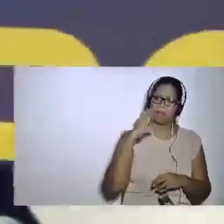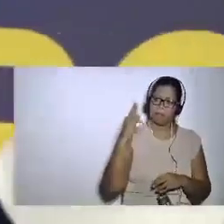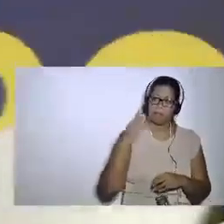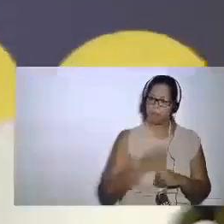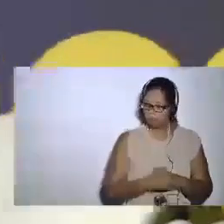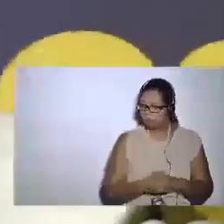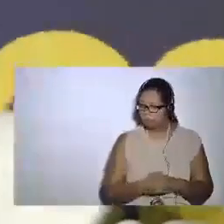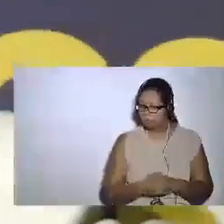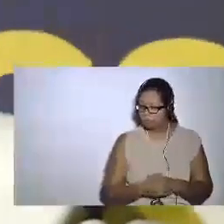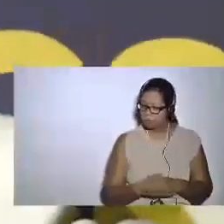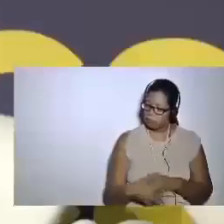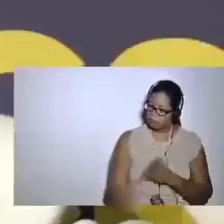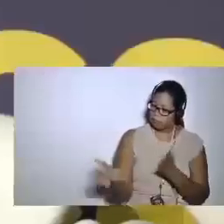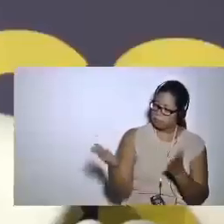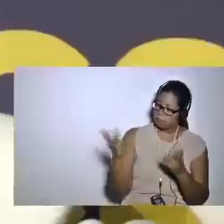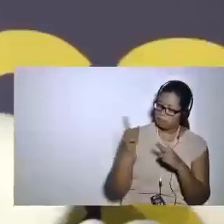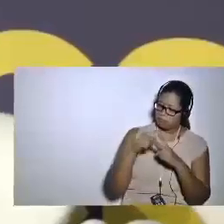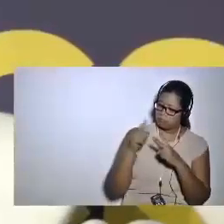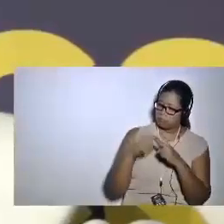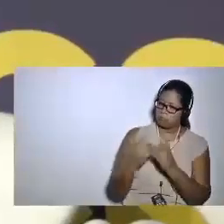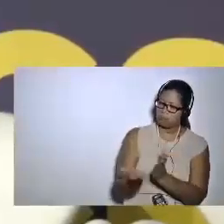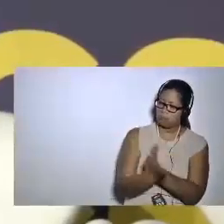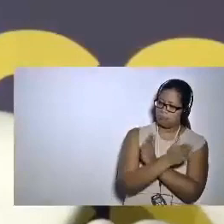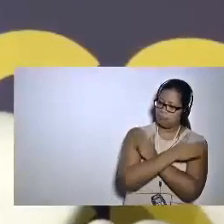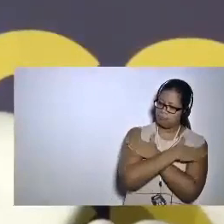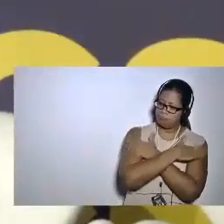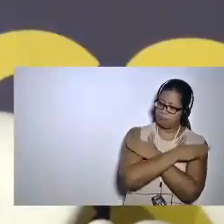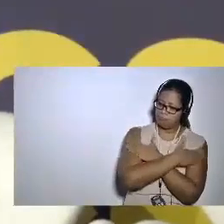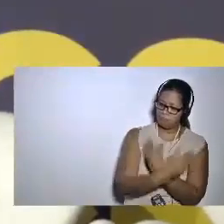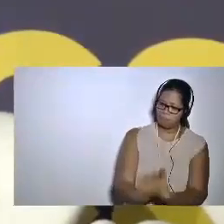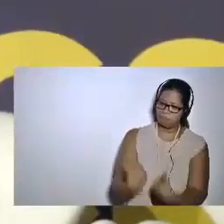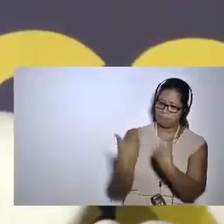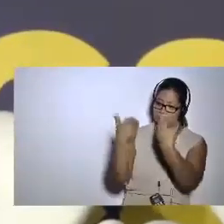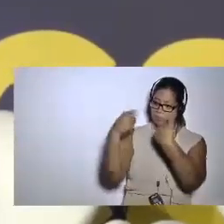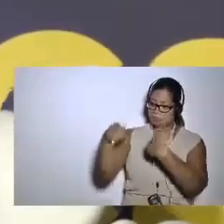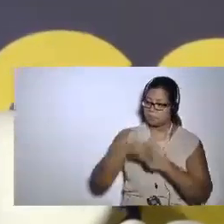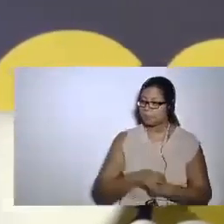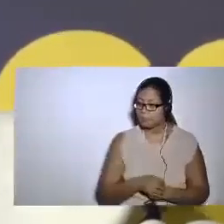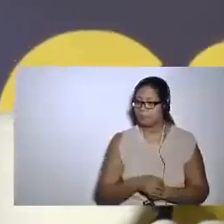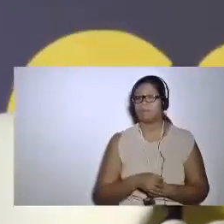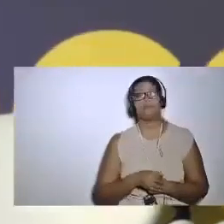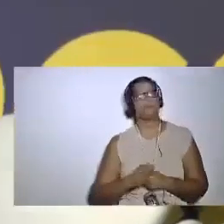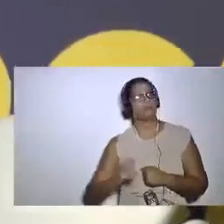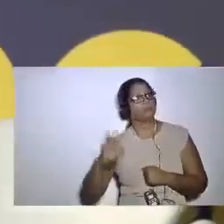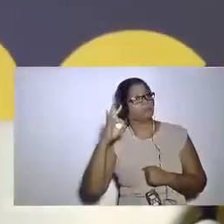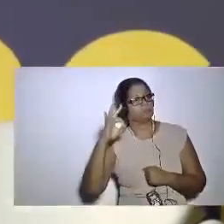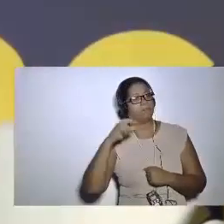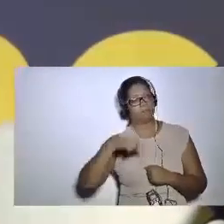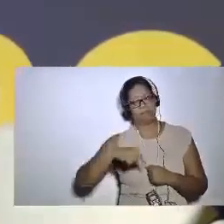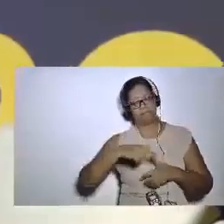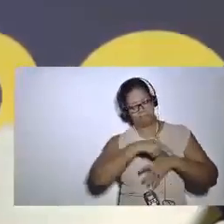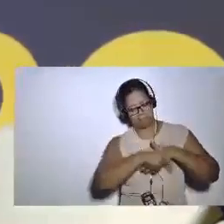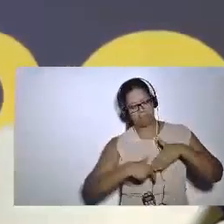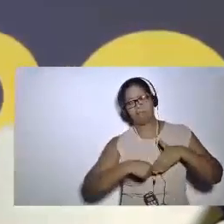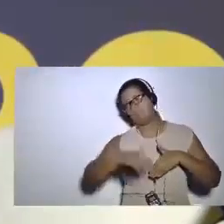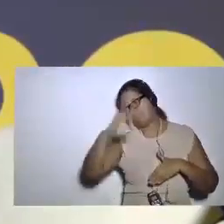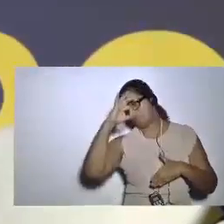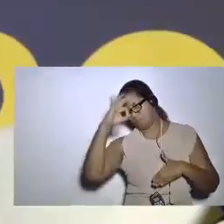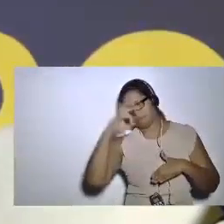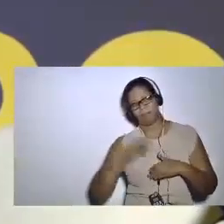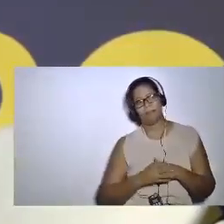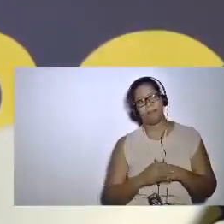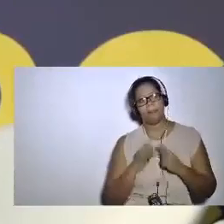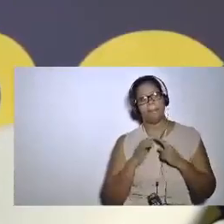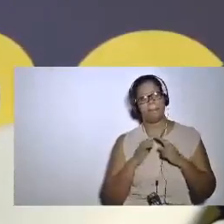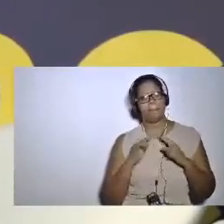la OCDE. Bueno, dos cosas. Felicitaciones, están haciendo un extraordinario papel en la